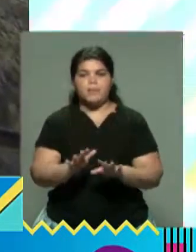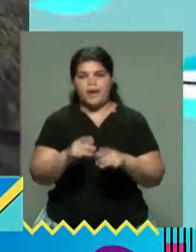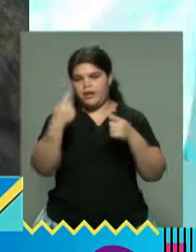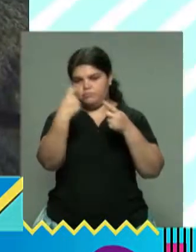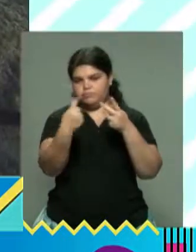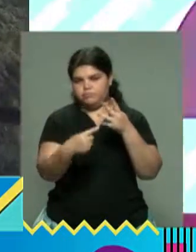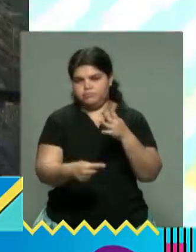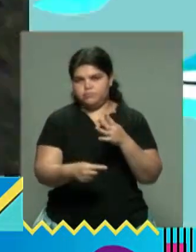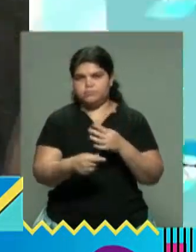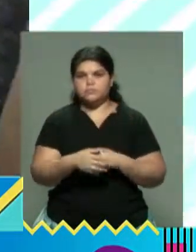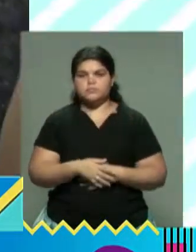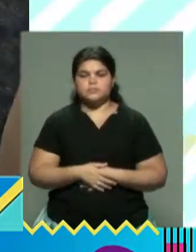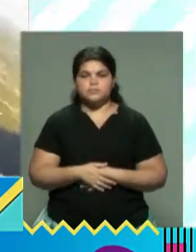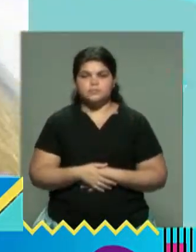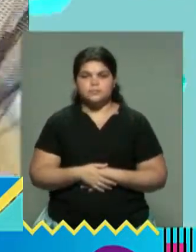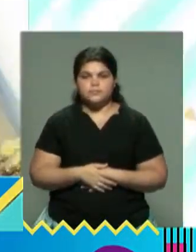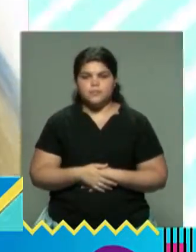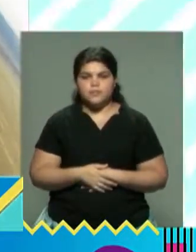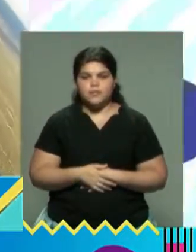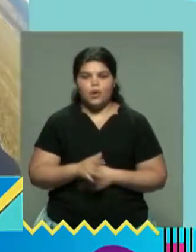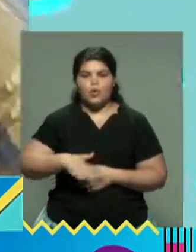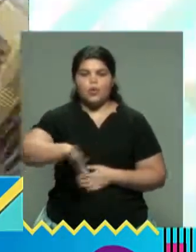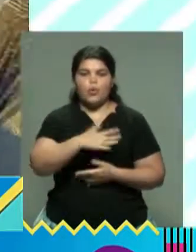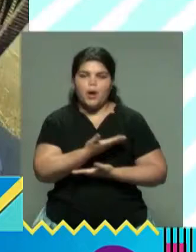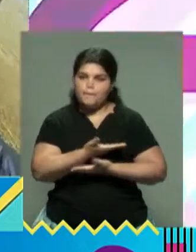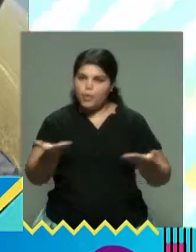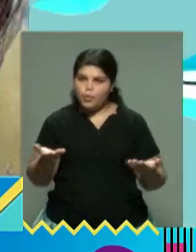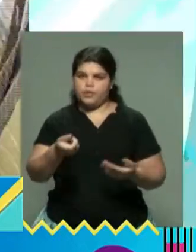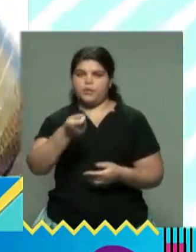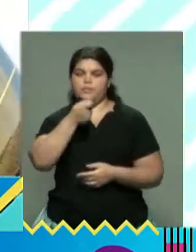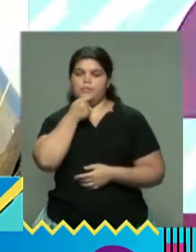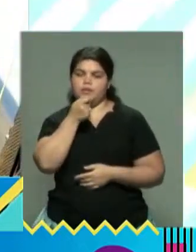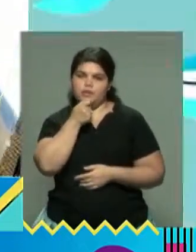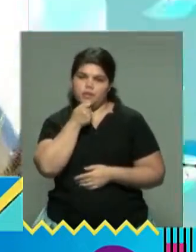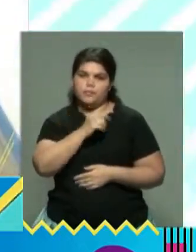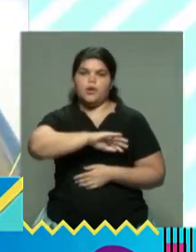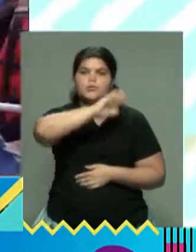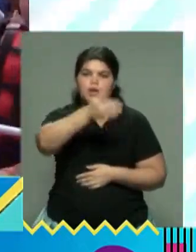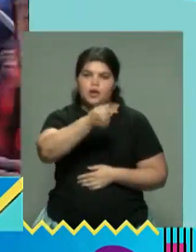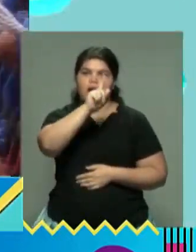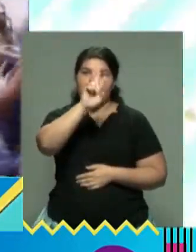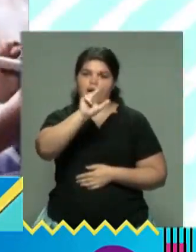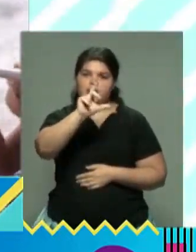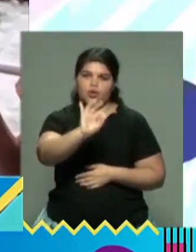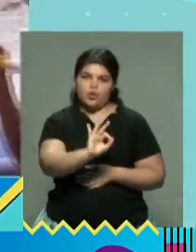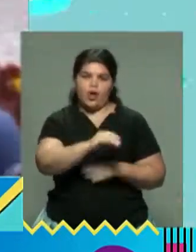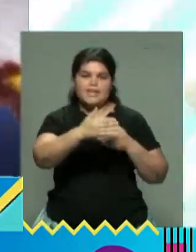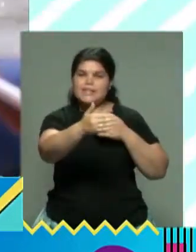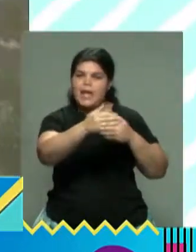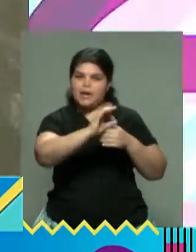donde se utiliza algún espacio público, en este caso lo que es Cerro Arco y las